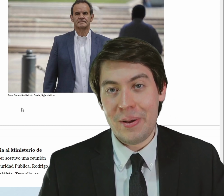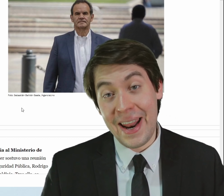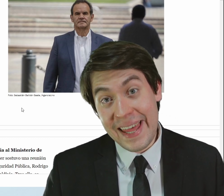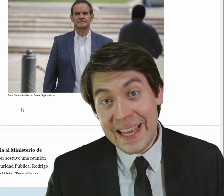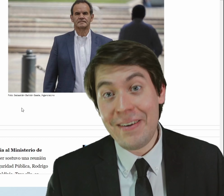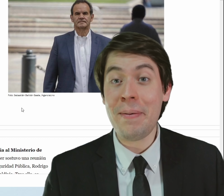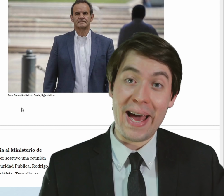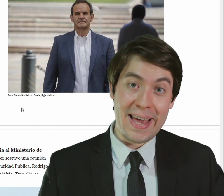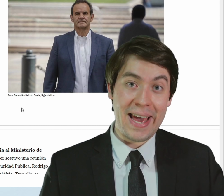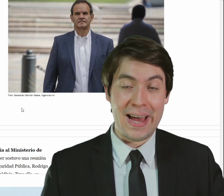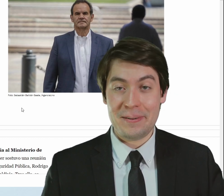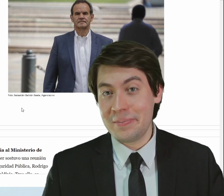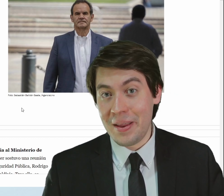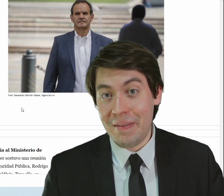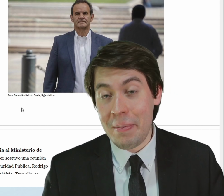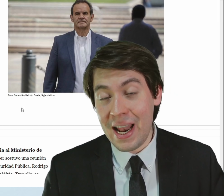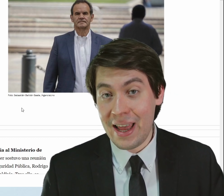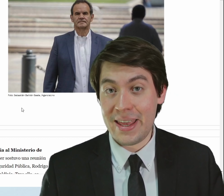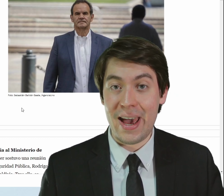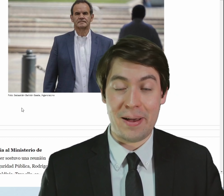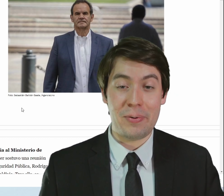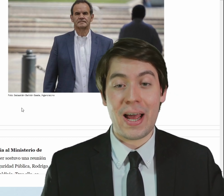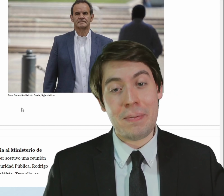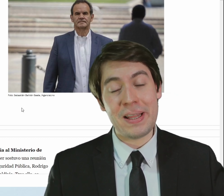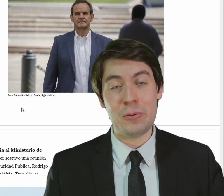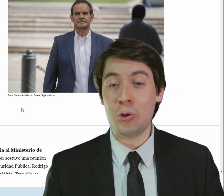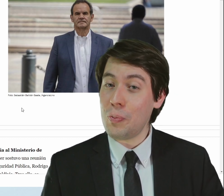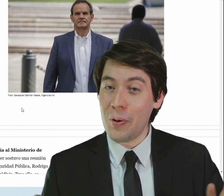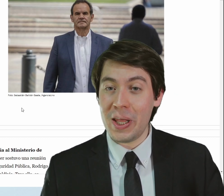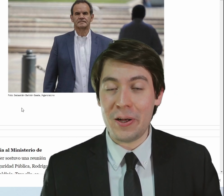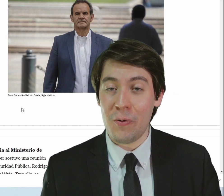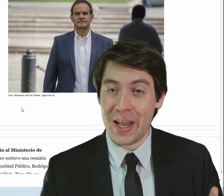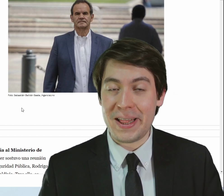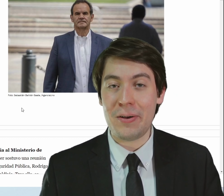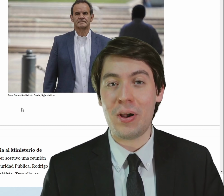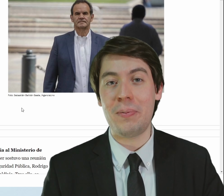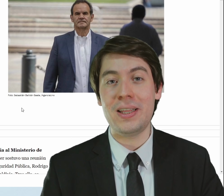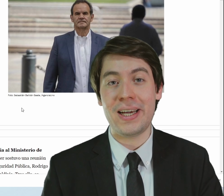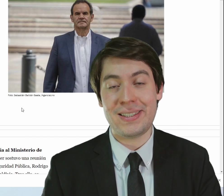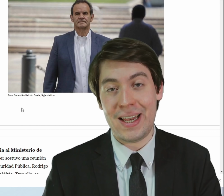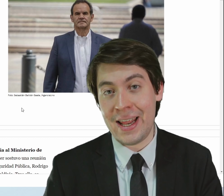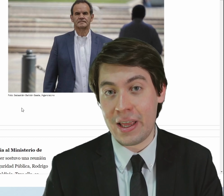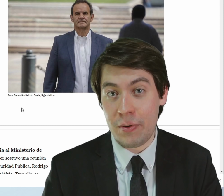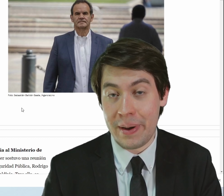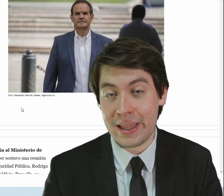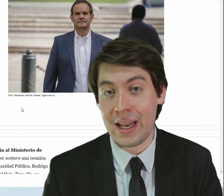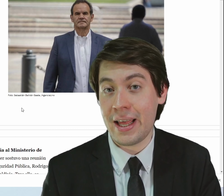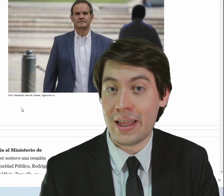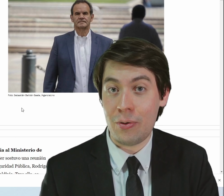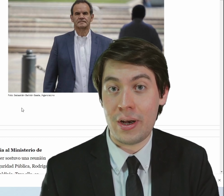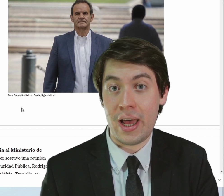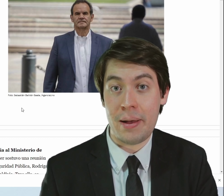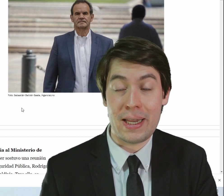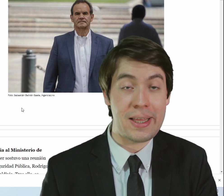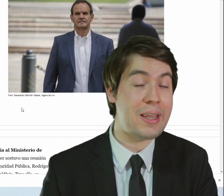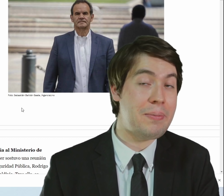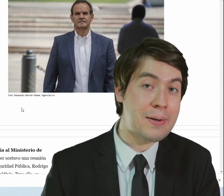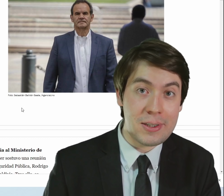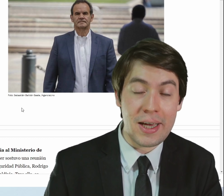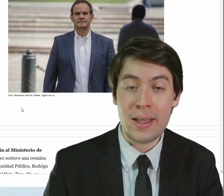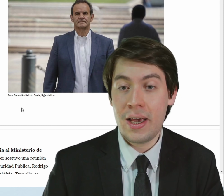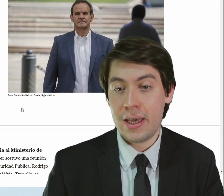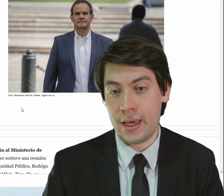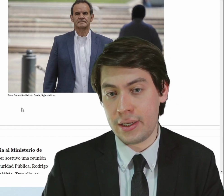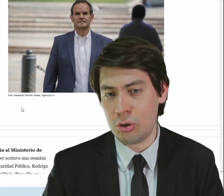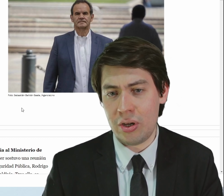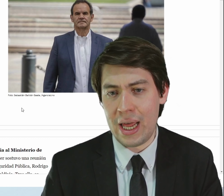la verdad es que va más allá va más allá porque al abandono estos políticos bien antiguos la política chilena que fue parte de la dictadura militar de